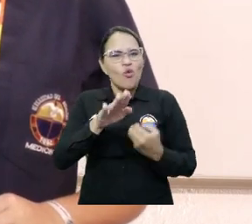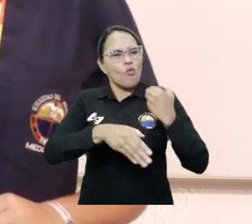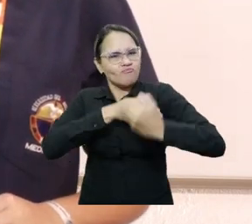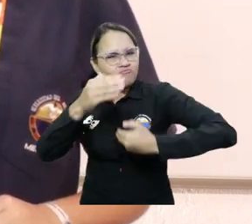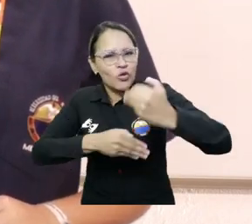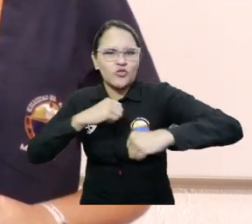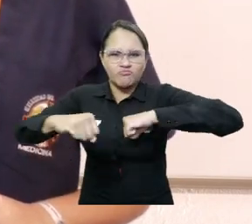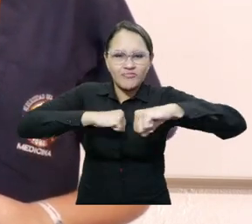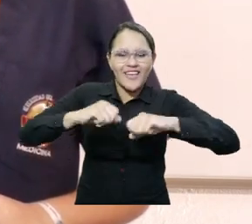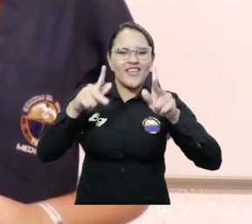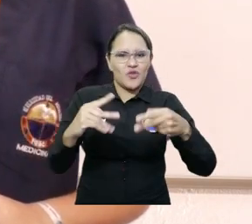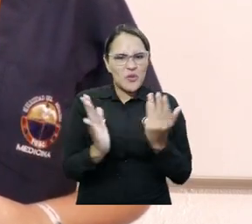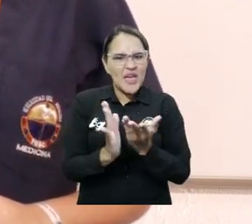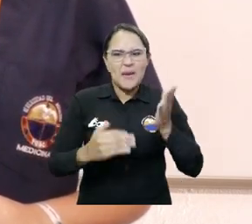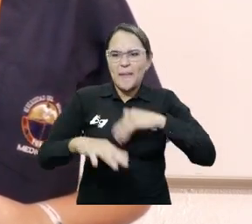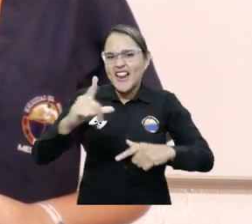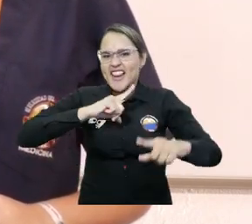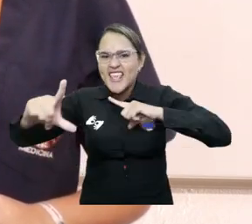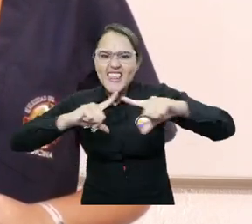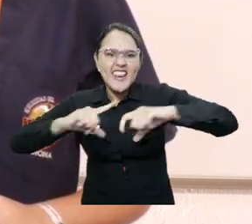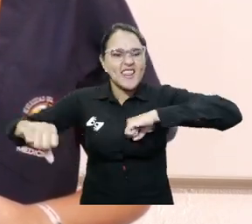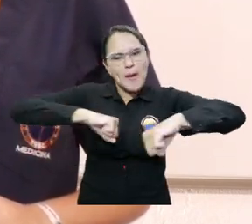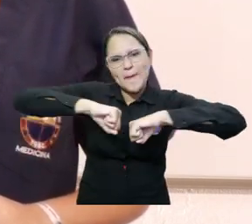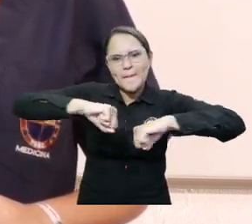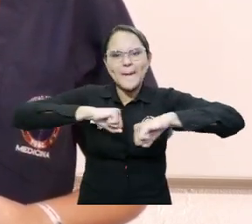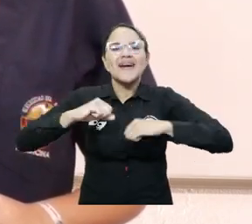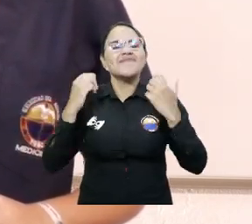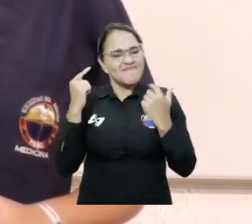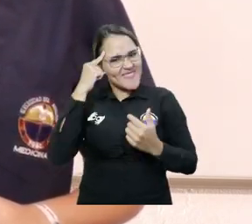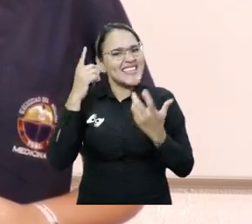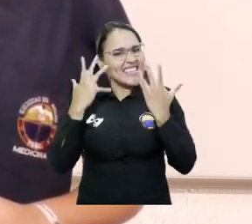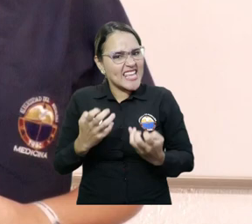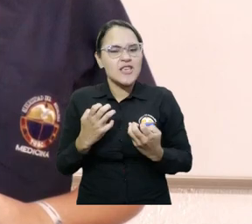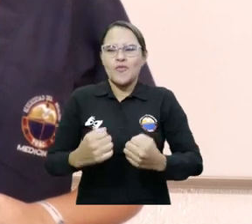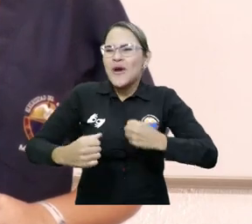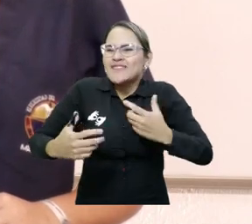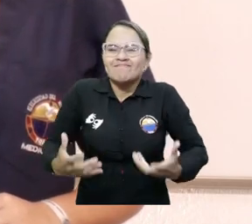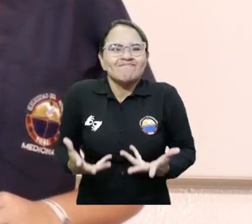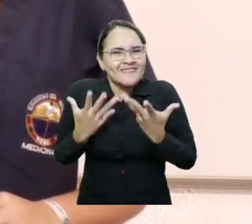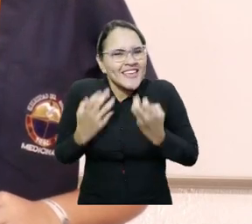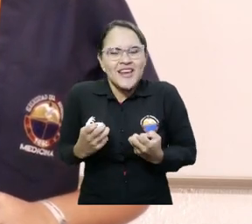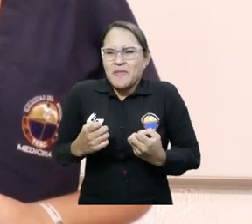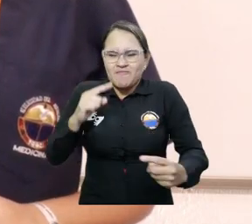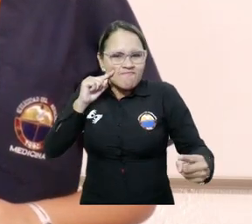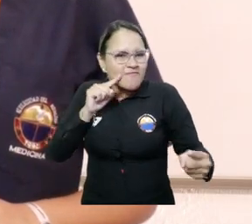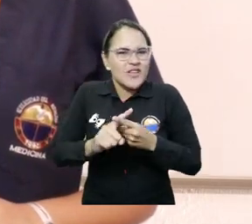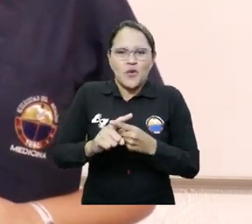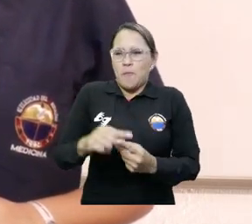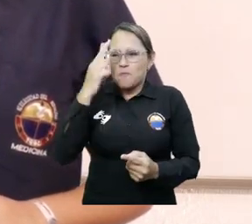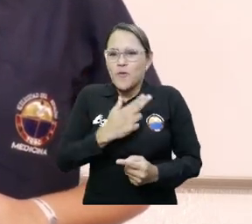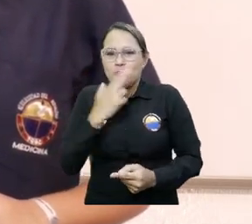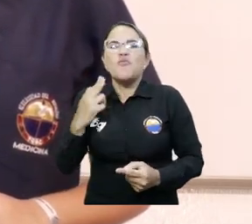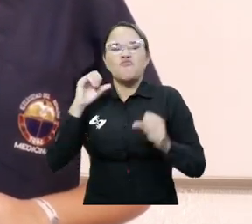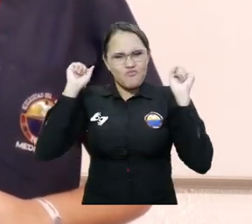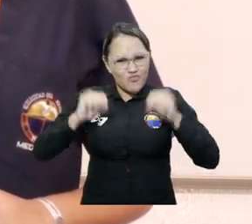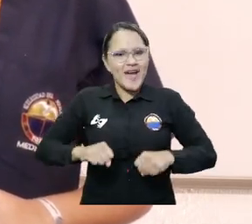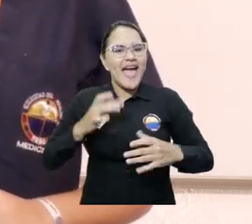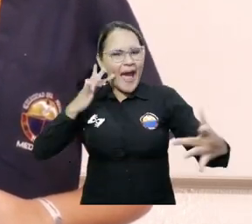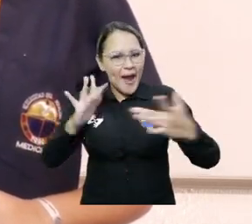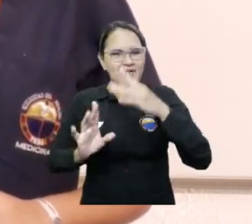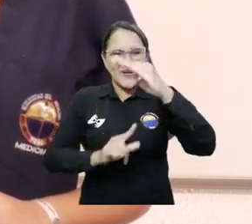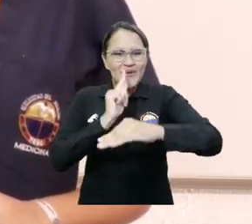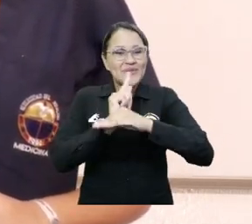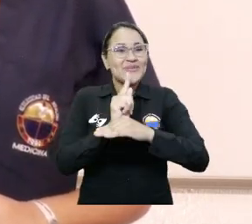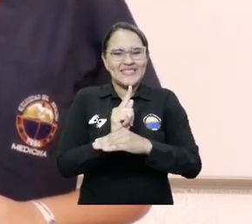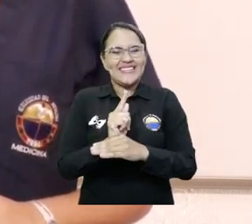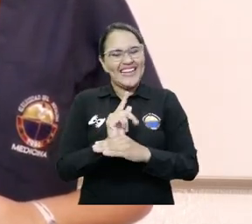proceso estudiantil, creemos en el proceso de transformación y creemos que con muchas ganas, empeño y compromiso, por fin podemos construir